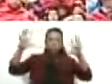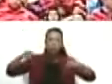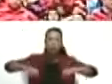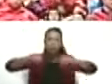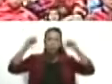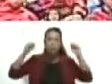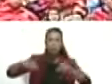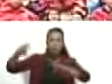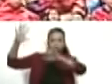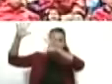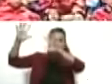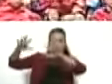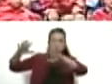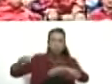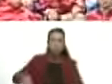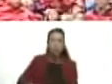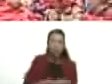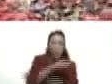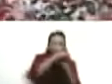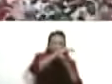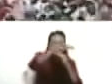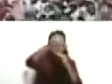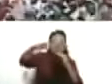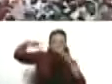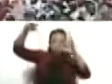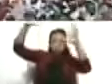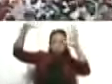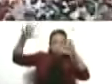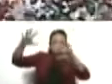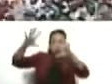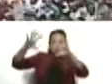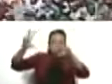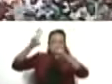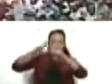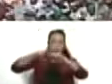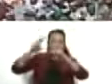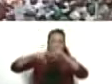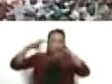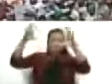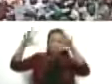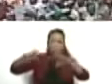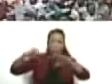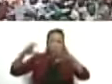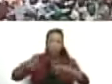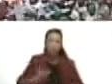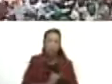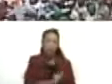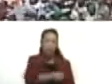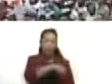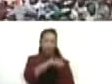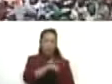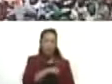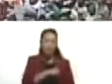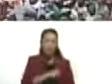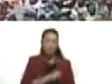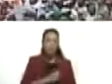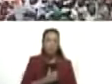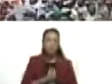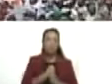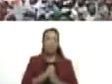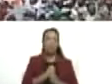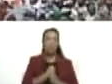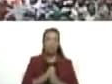Encapotado anuncia tempestad, el cielo encapotado anuncia tempestad,